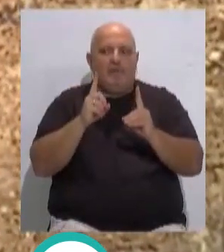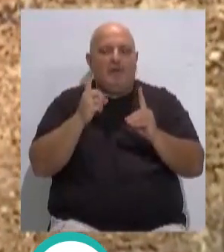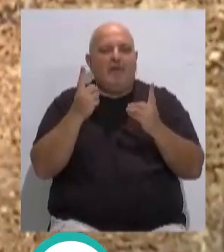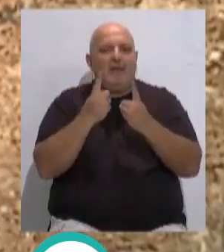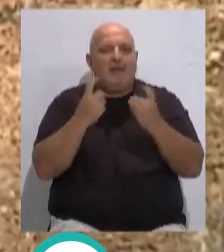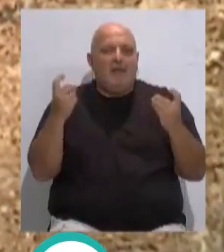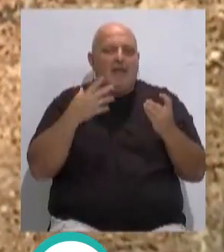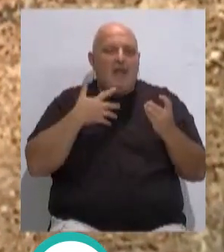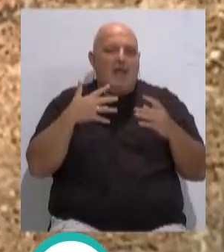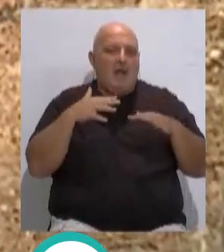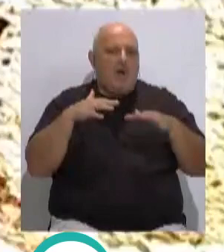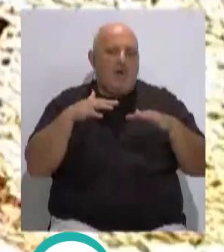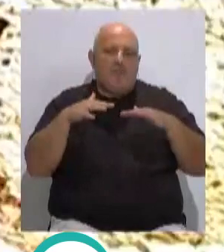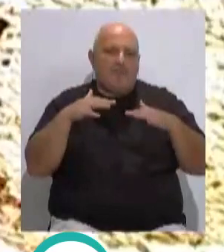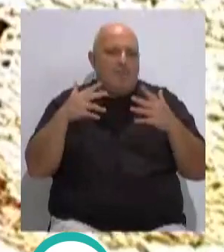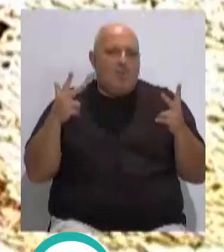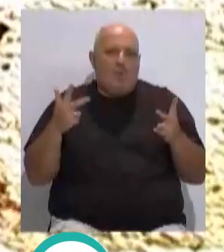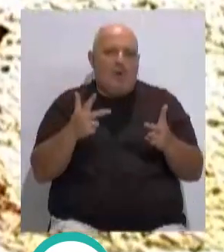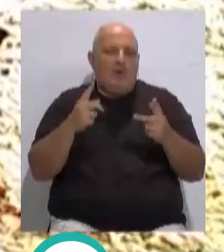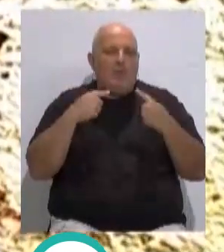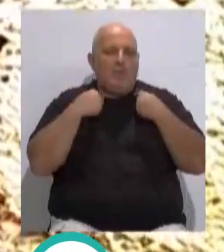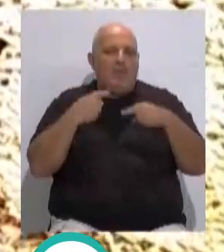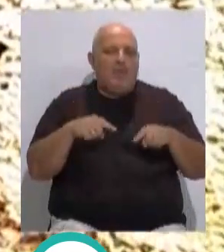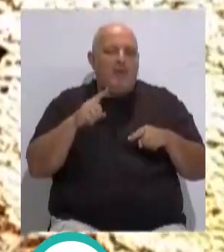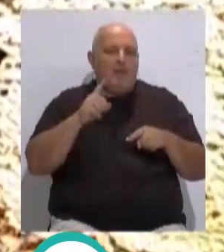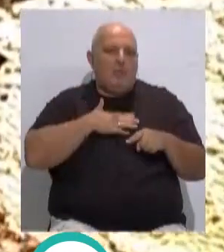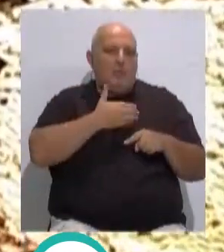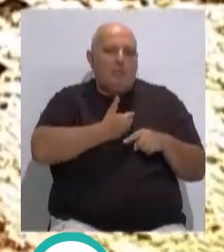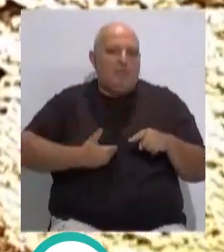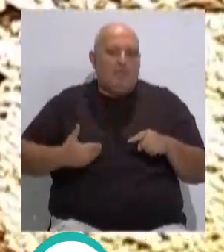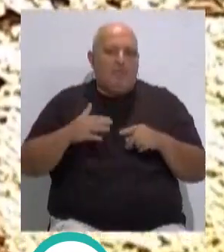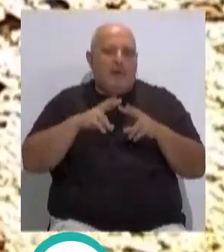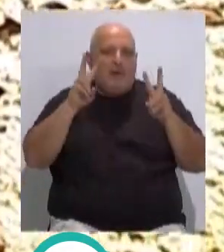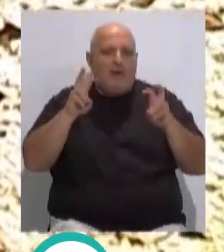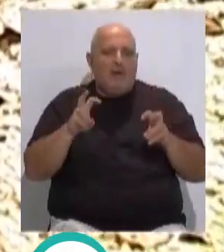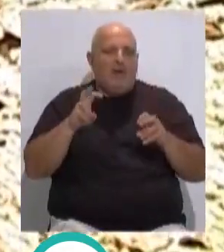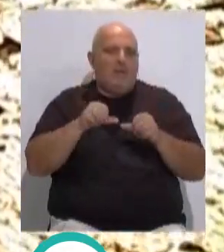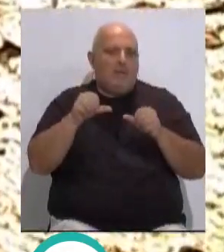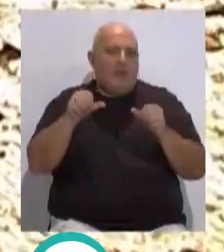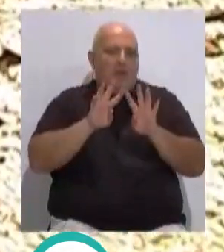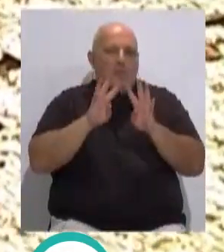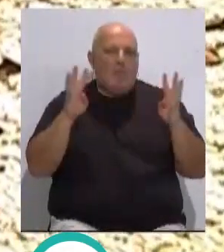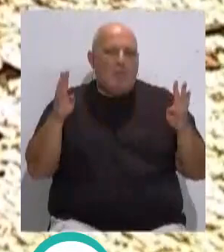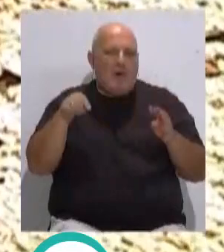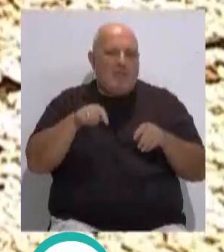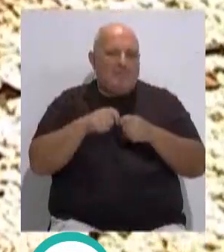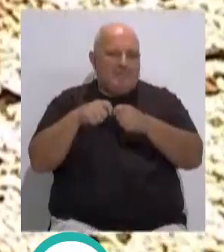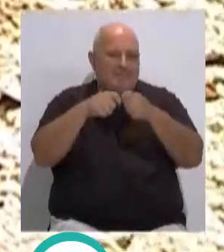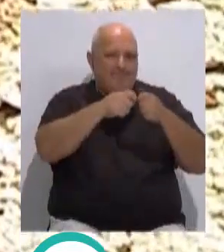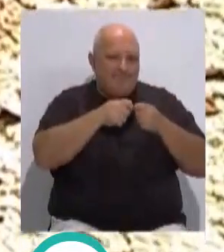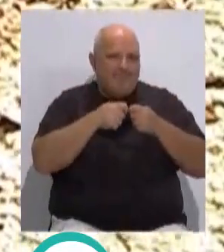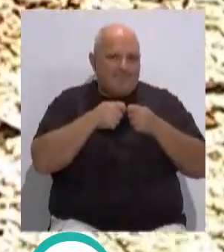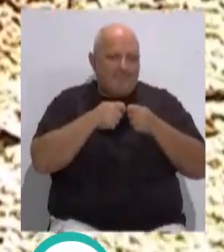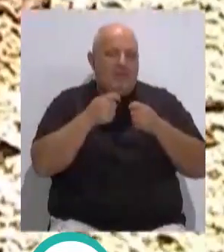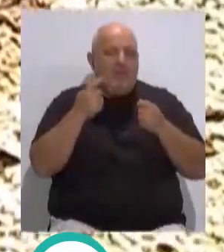la necesidad de actuar con urgencia para evitar pérdidas patrimoniales de envergadura en las murallas de Cádiz. Una actuación que,